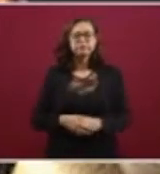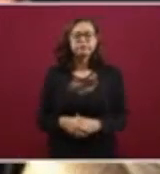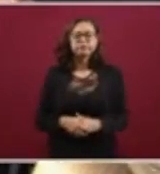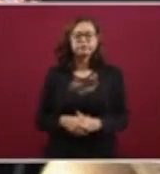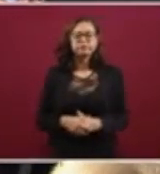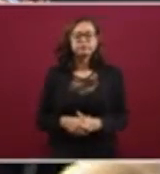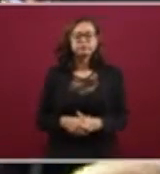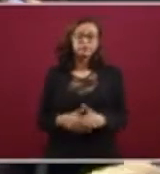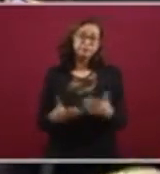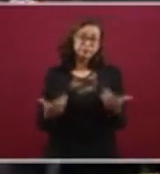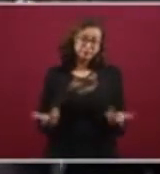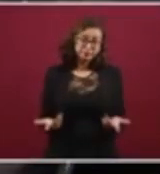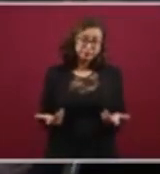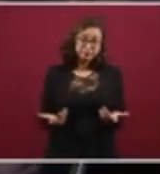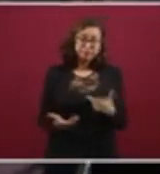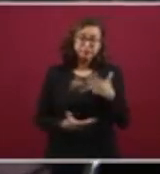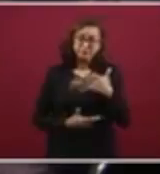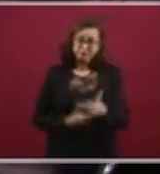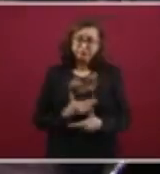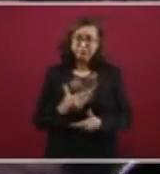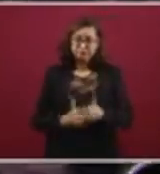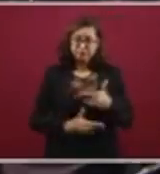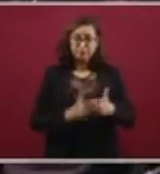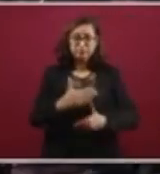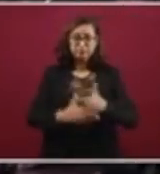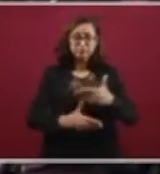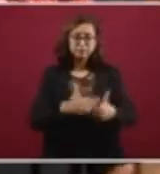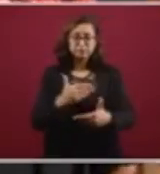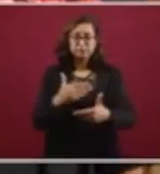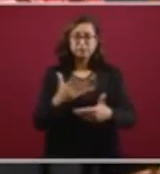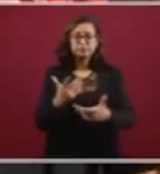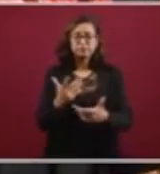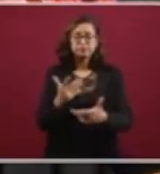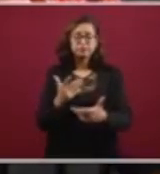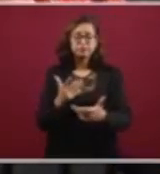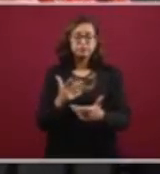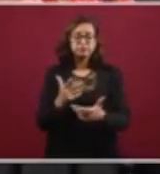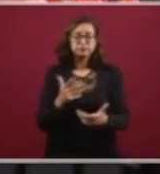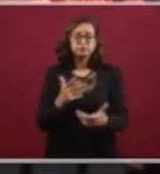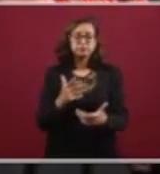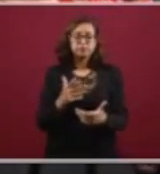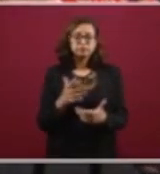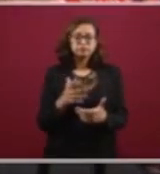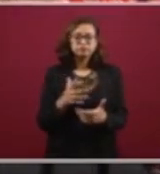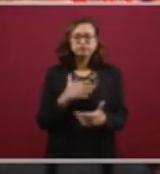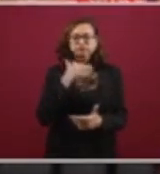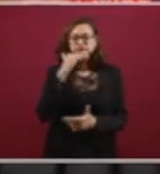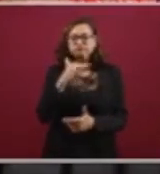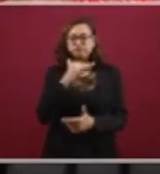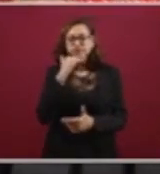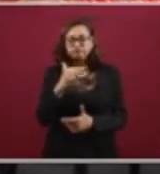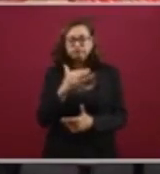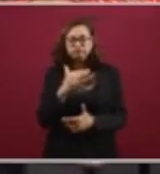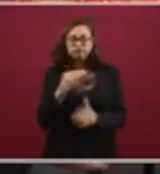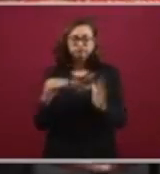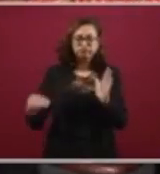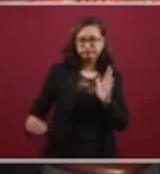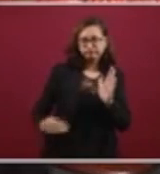Entonces, se avanzó para que hechos de corrupción sean